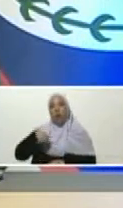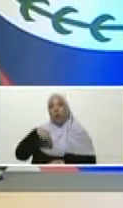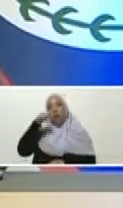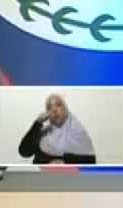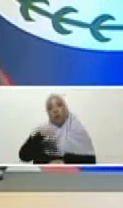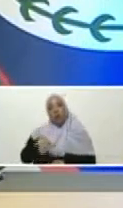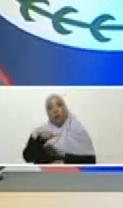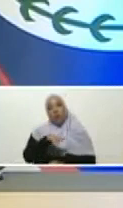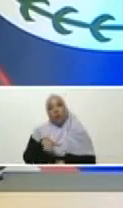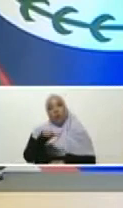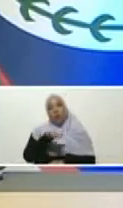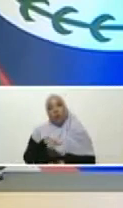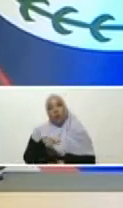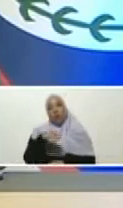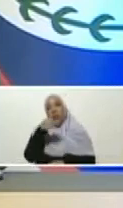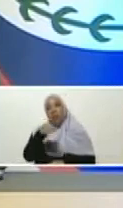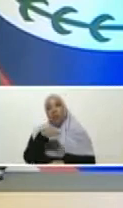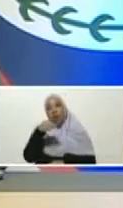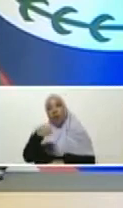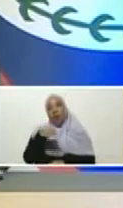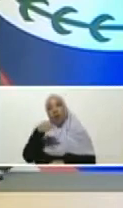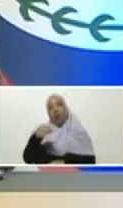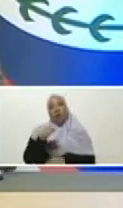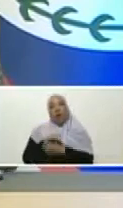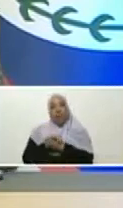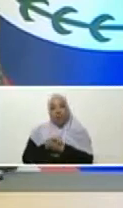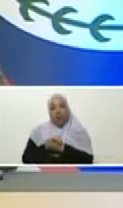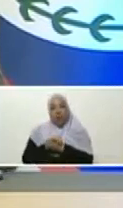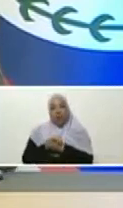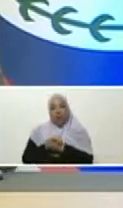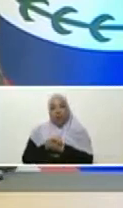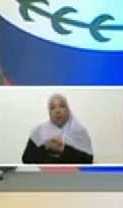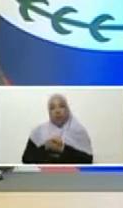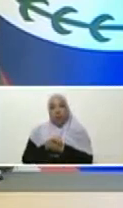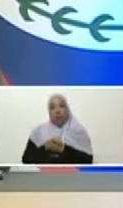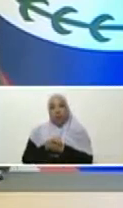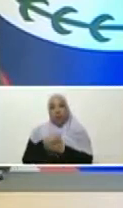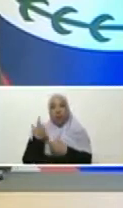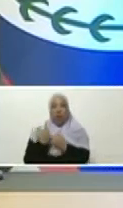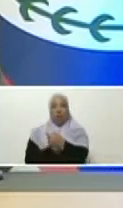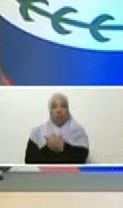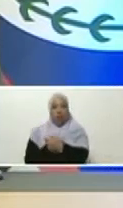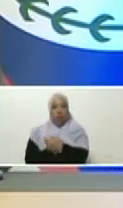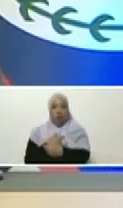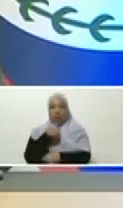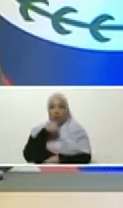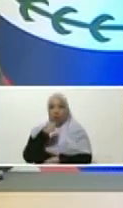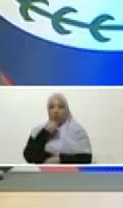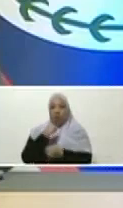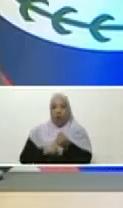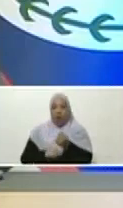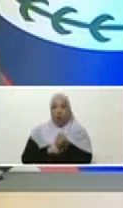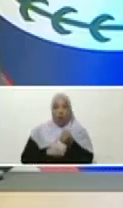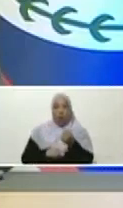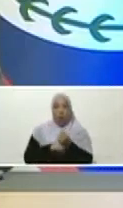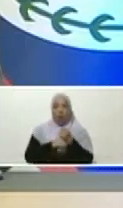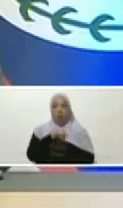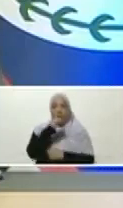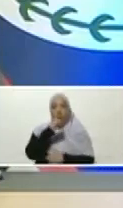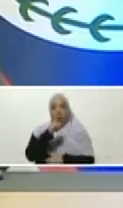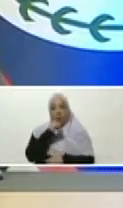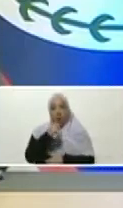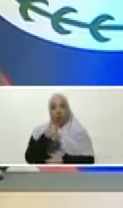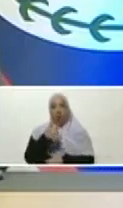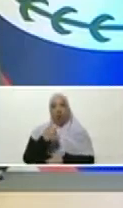pueblos. Siempre en el marco de la solidaridad, la hermandad, la complementariedad,